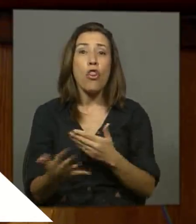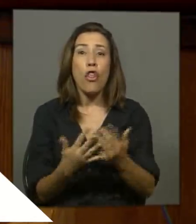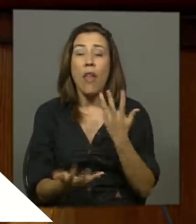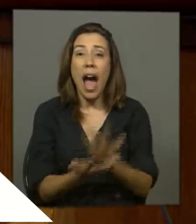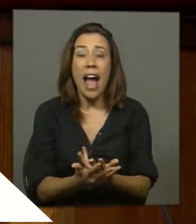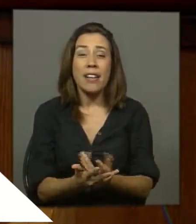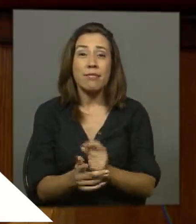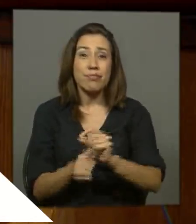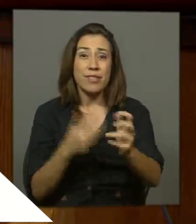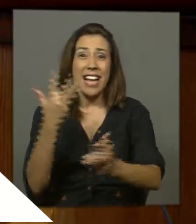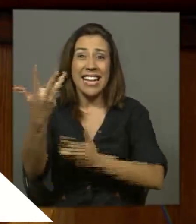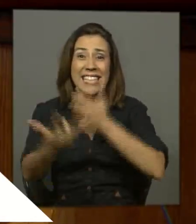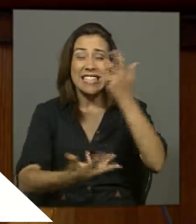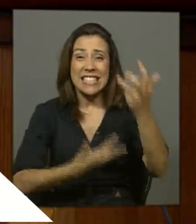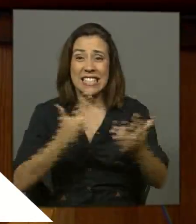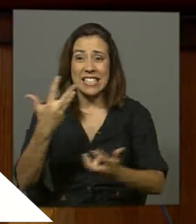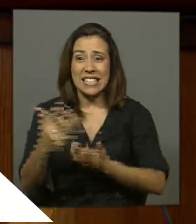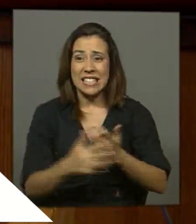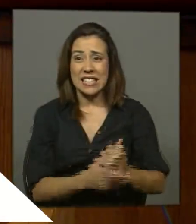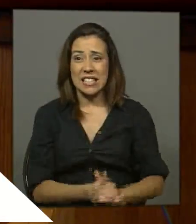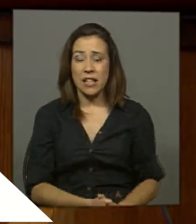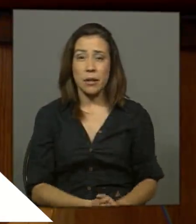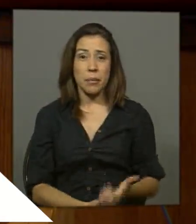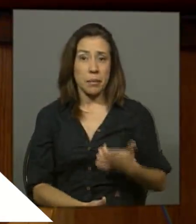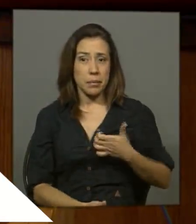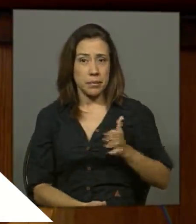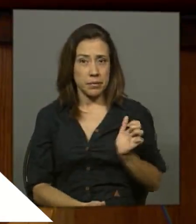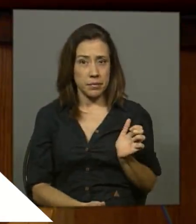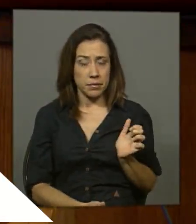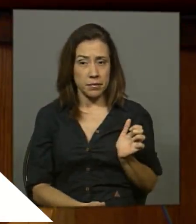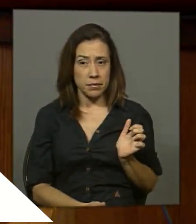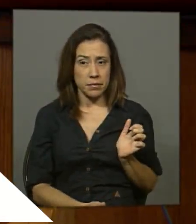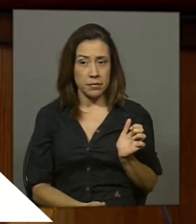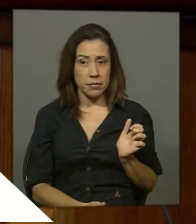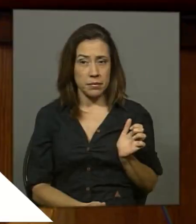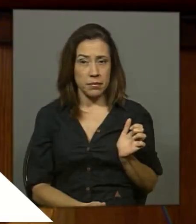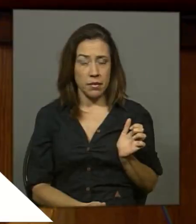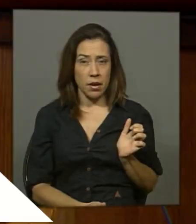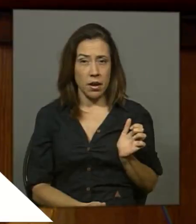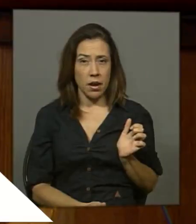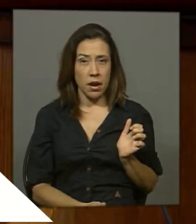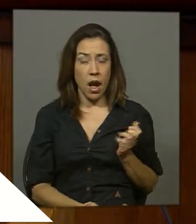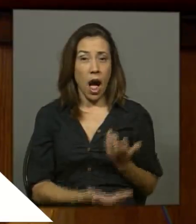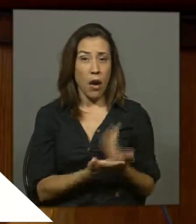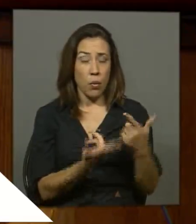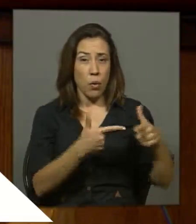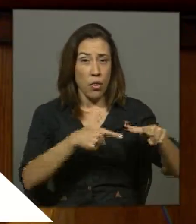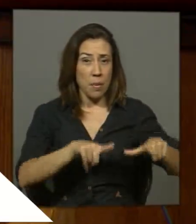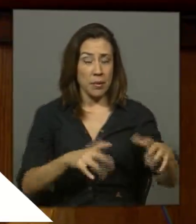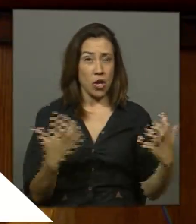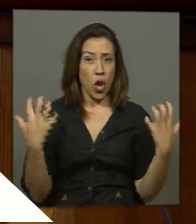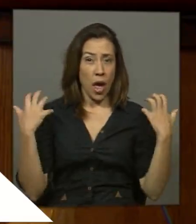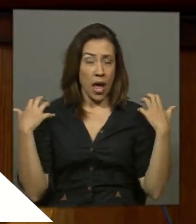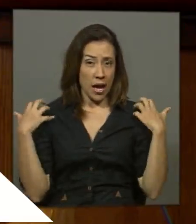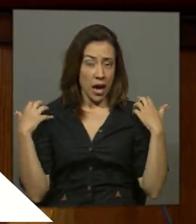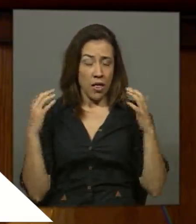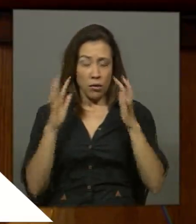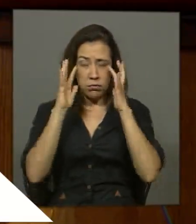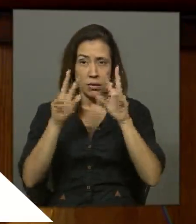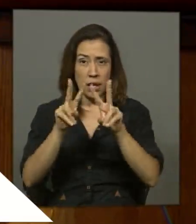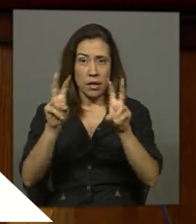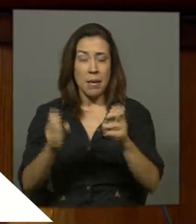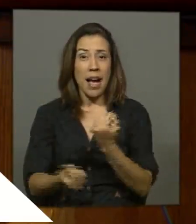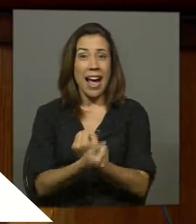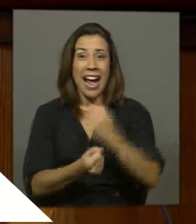producido los incendios la pdi tiene una unidad encargada de esta materia y